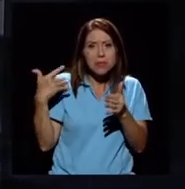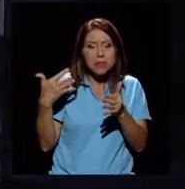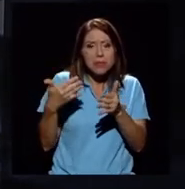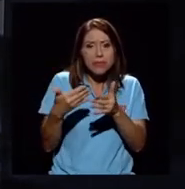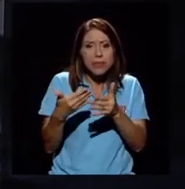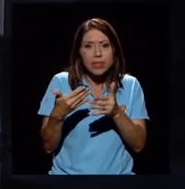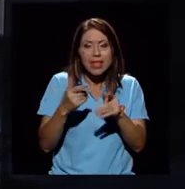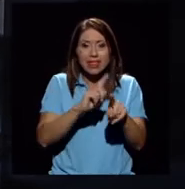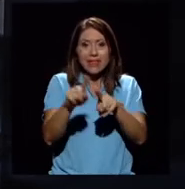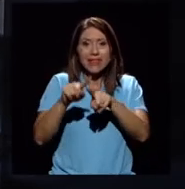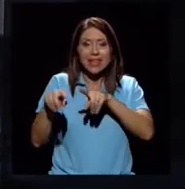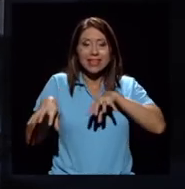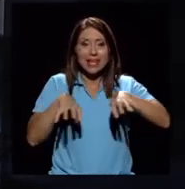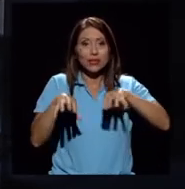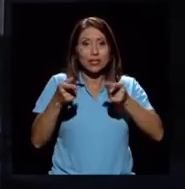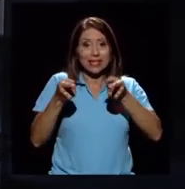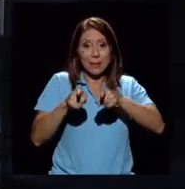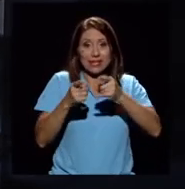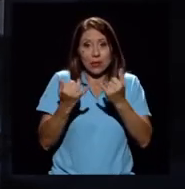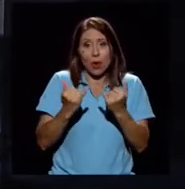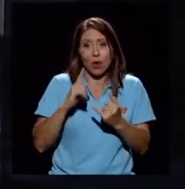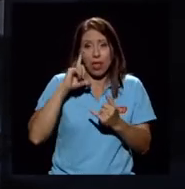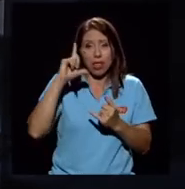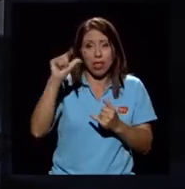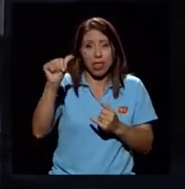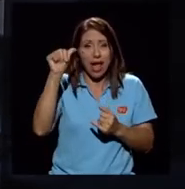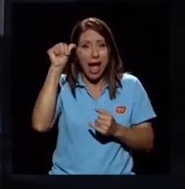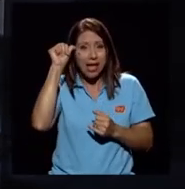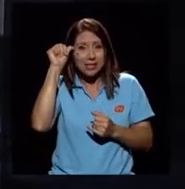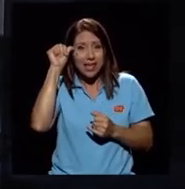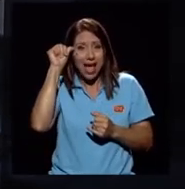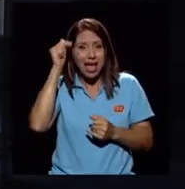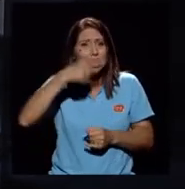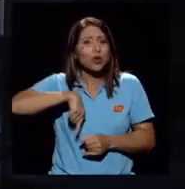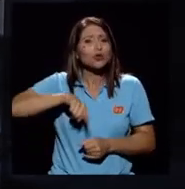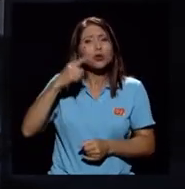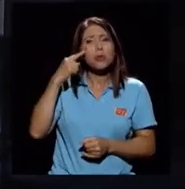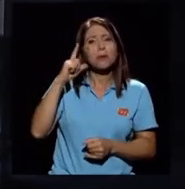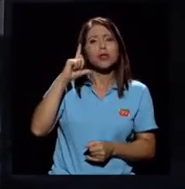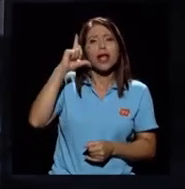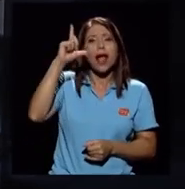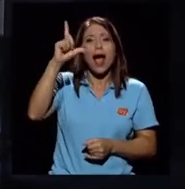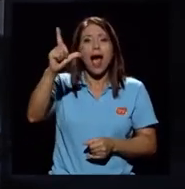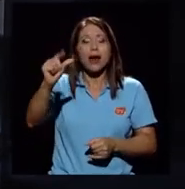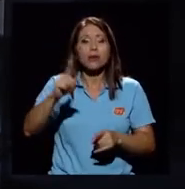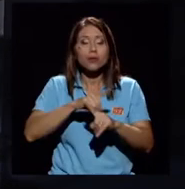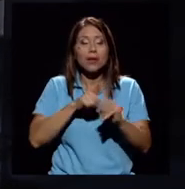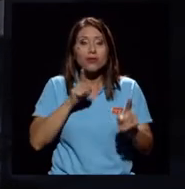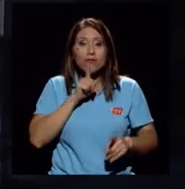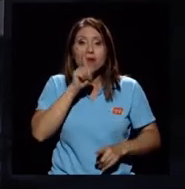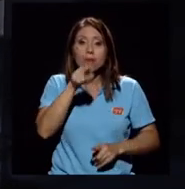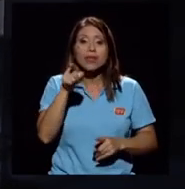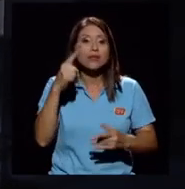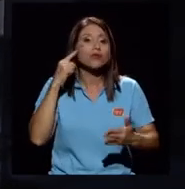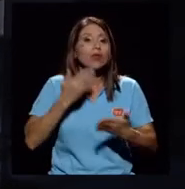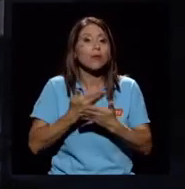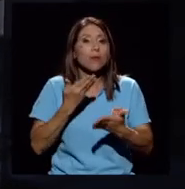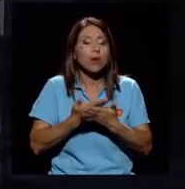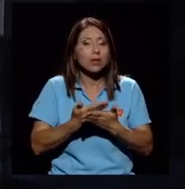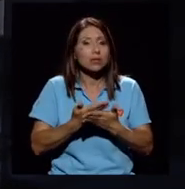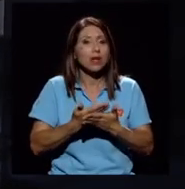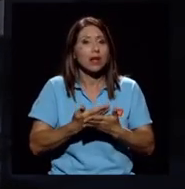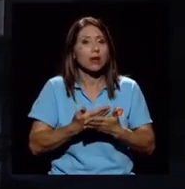acciones que están dando en asia son muy lejanos pero tienen una magnitud y demuestran una voluntad